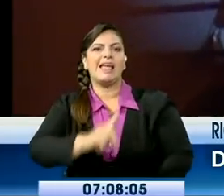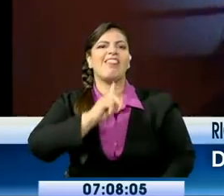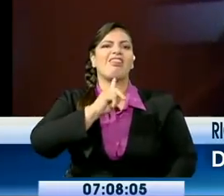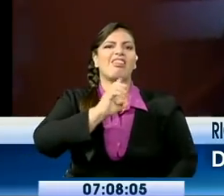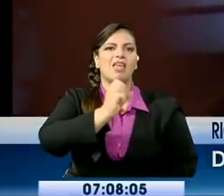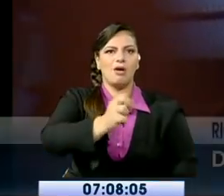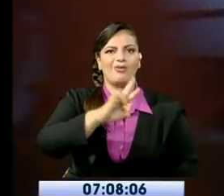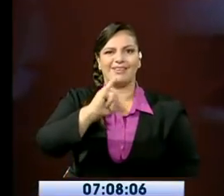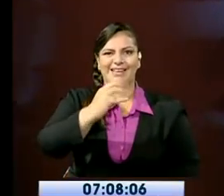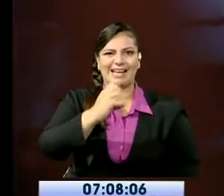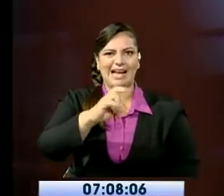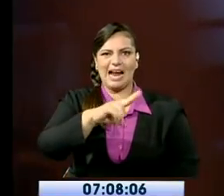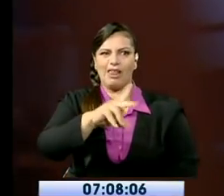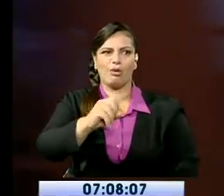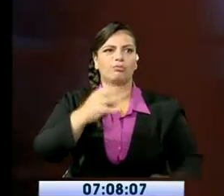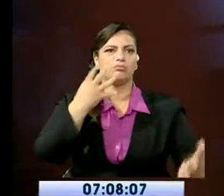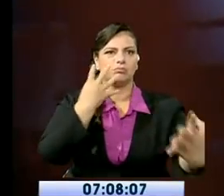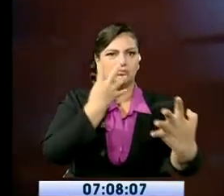informó Jorge Escobar.